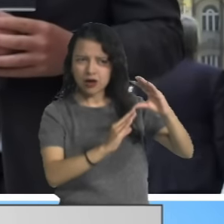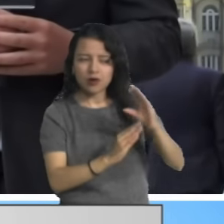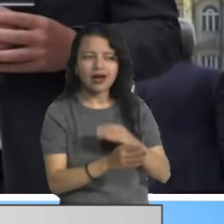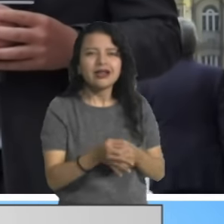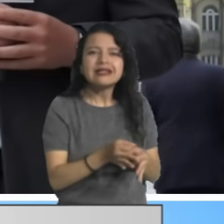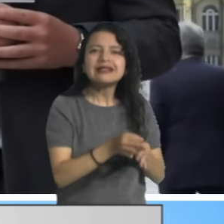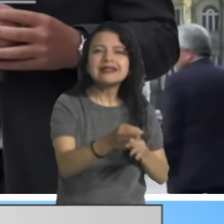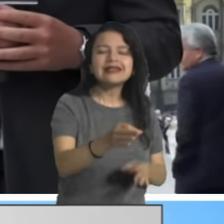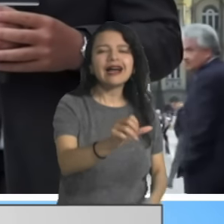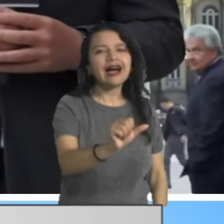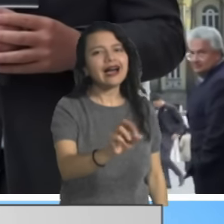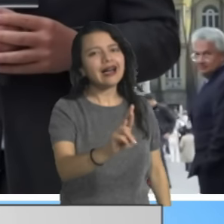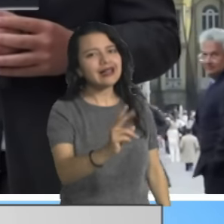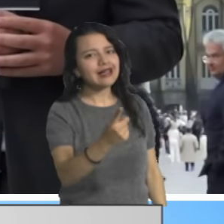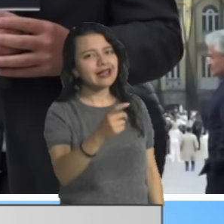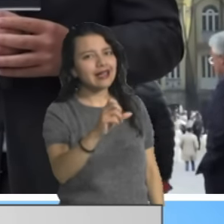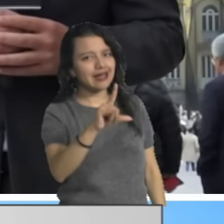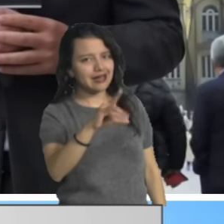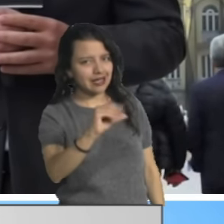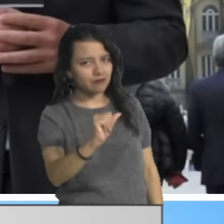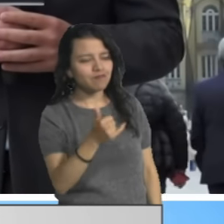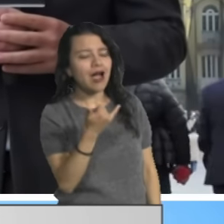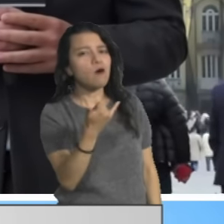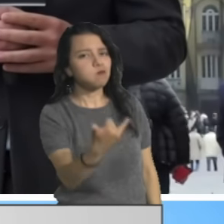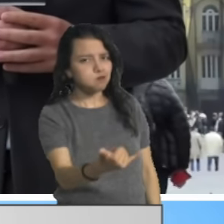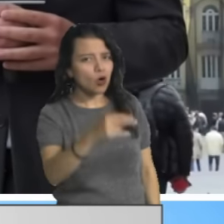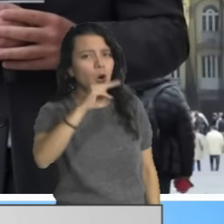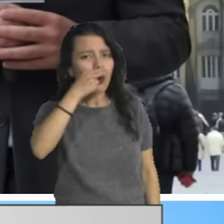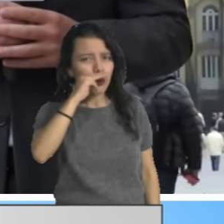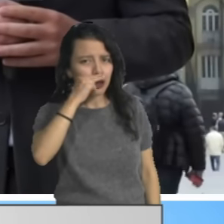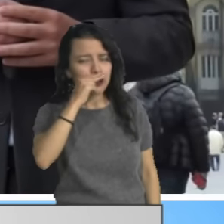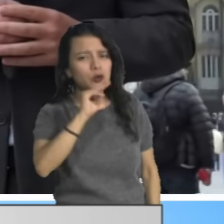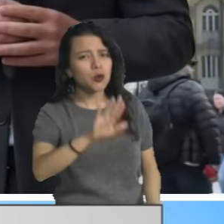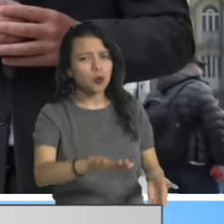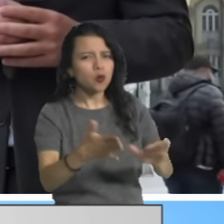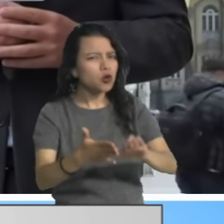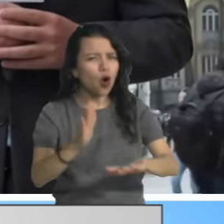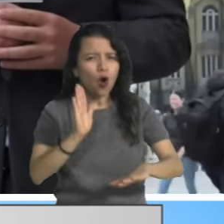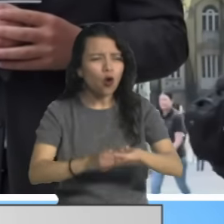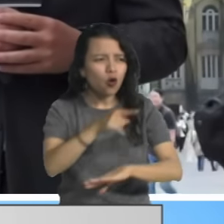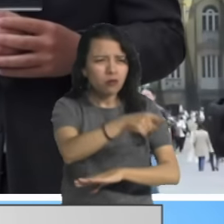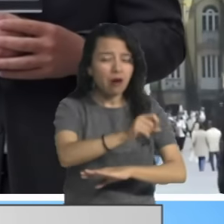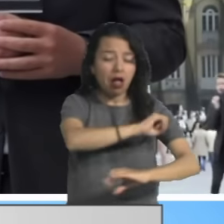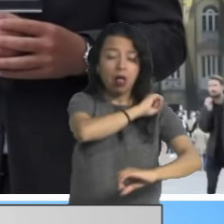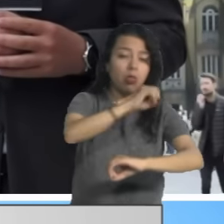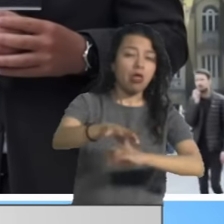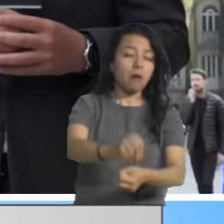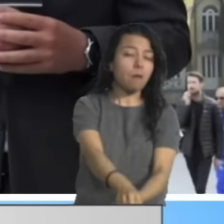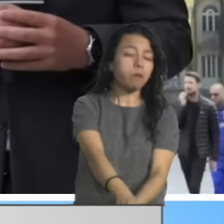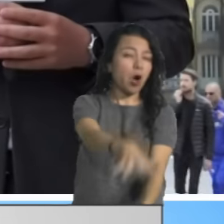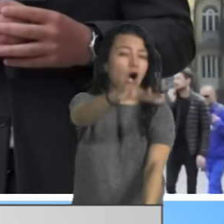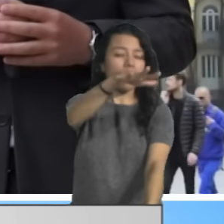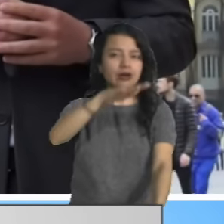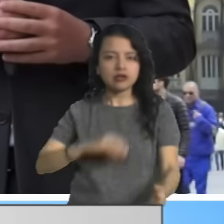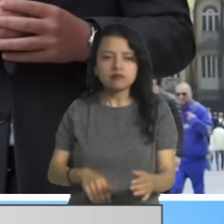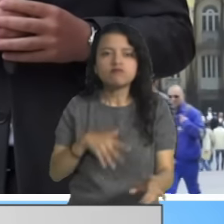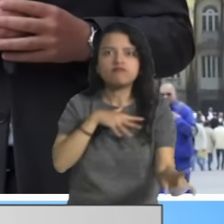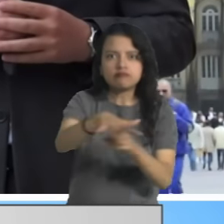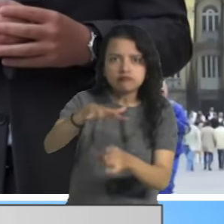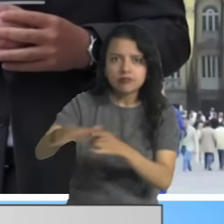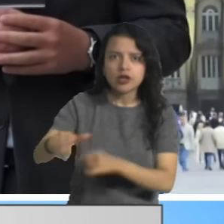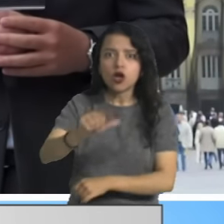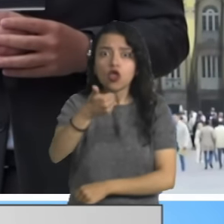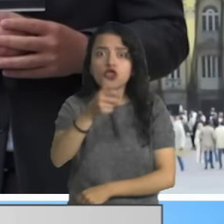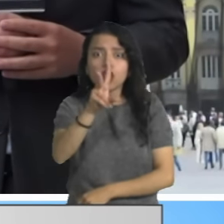Argelia, en El Plateado. Allí un menor de edad murió luego de la activación de un artefacto explosivo. Otras 12 personas